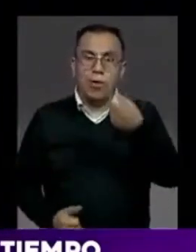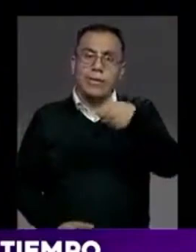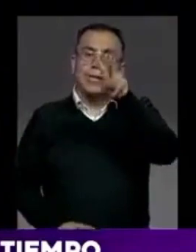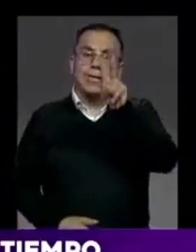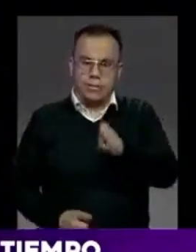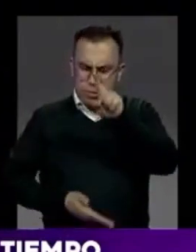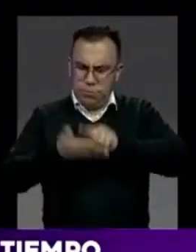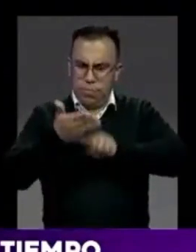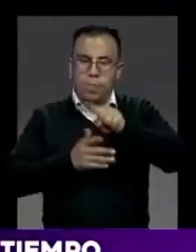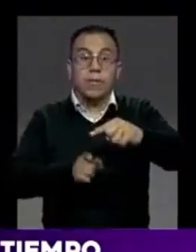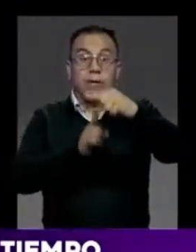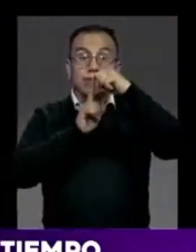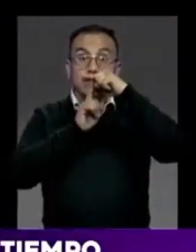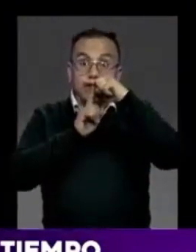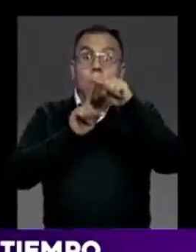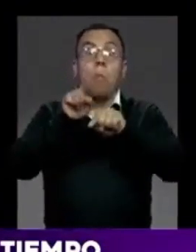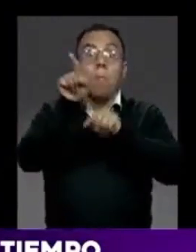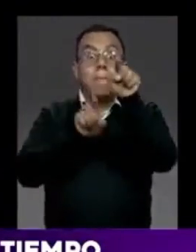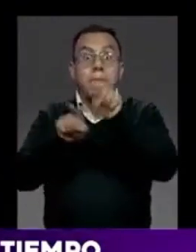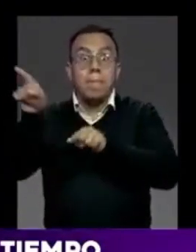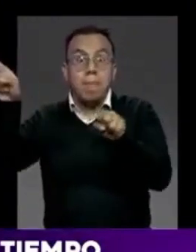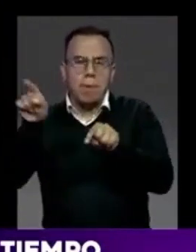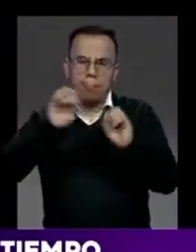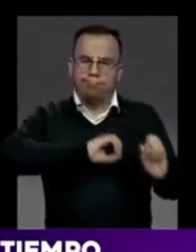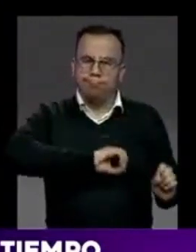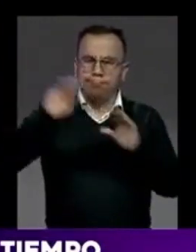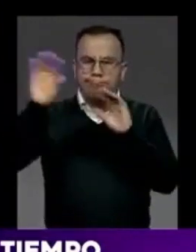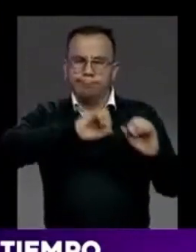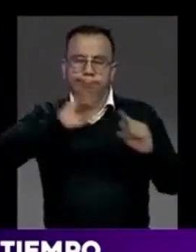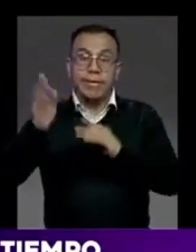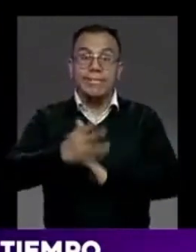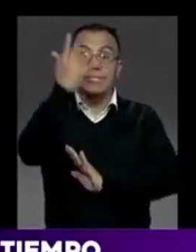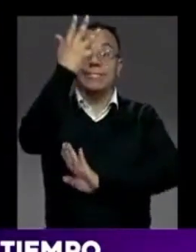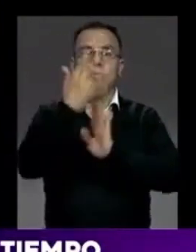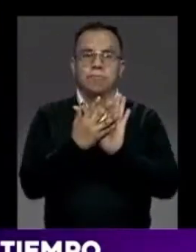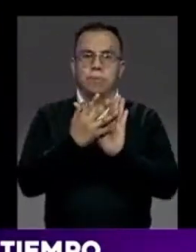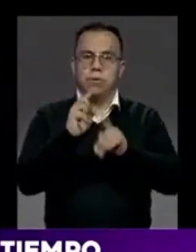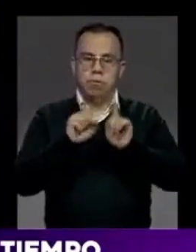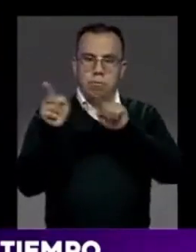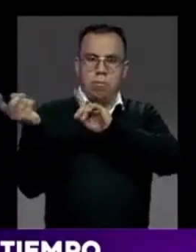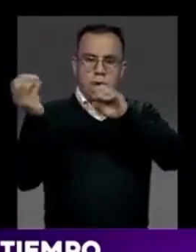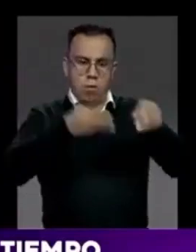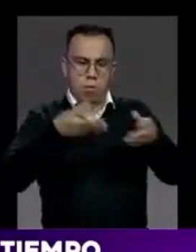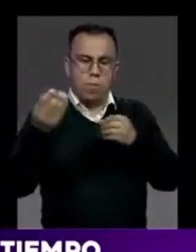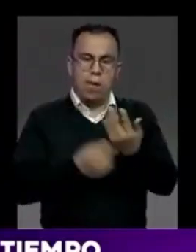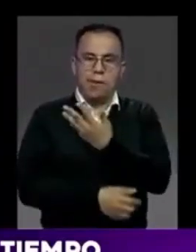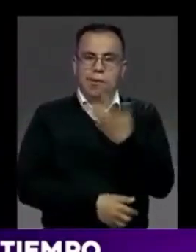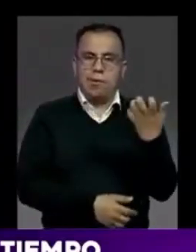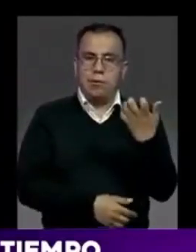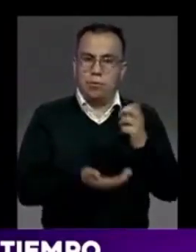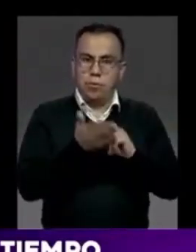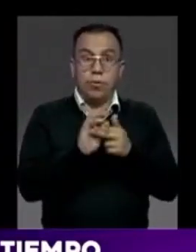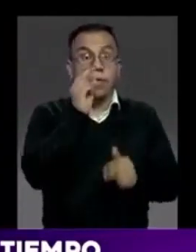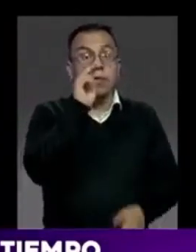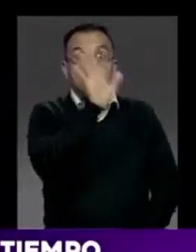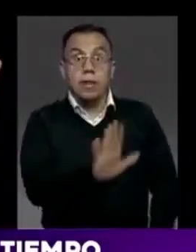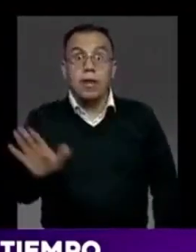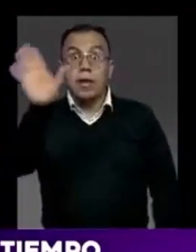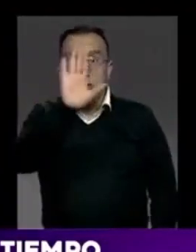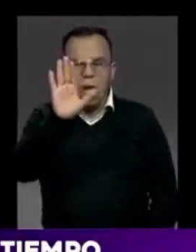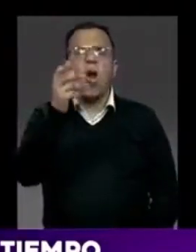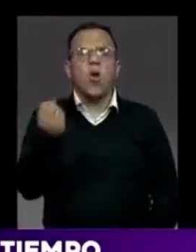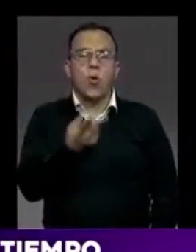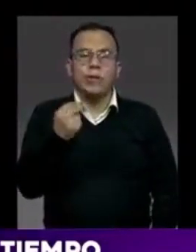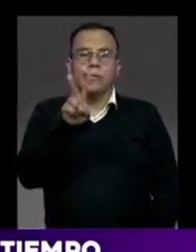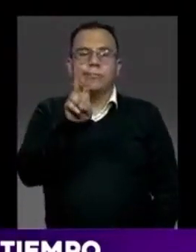tratados de libre comercio que lo facultan a exportar 5 mil productos y solamente exporta 500 32 departamentos y solamente